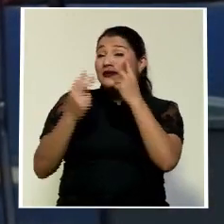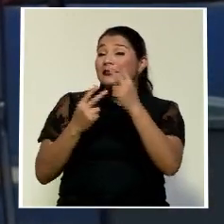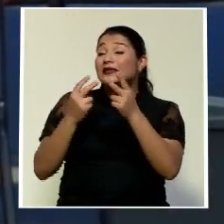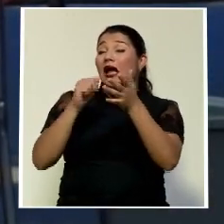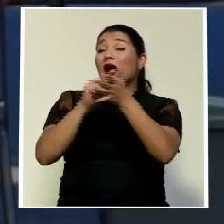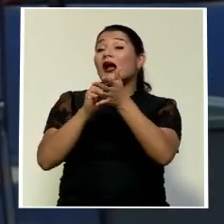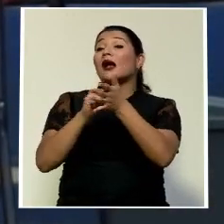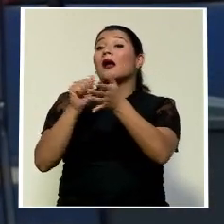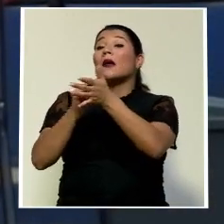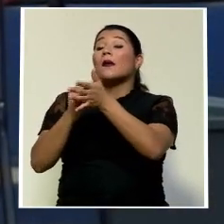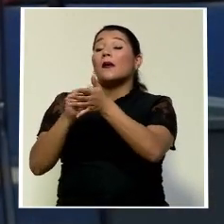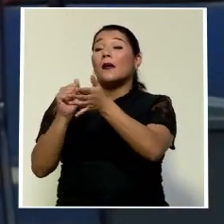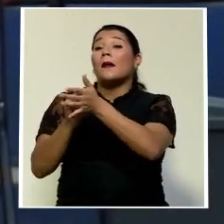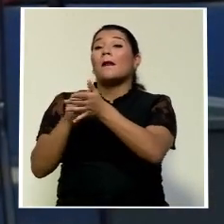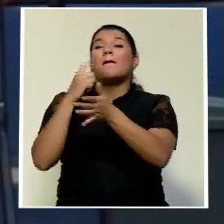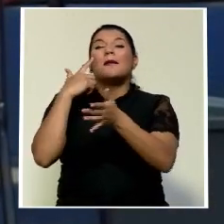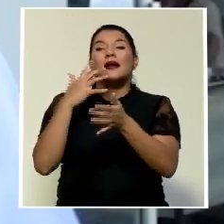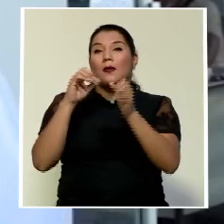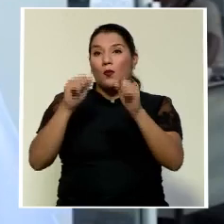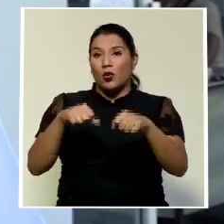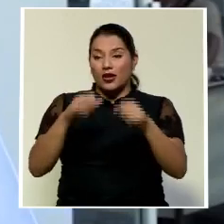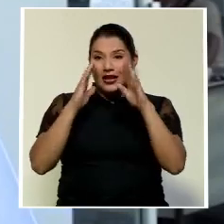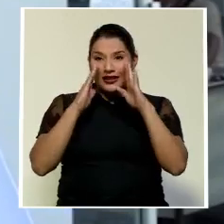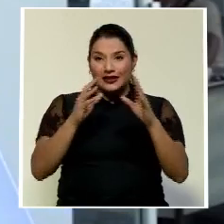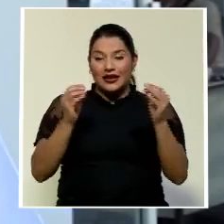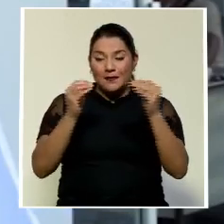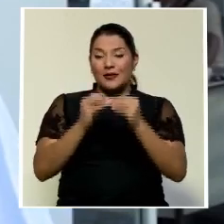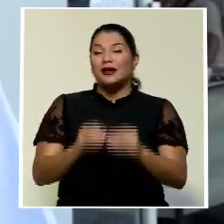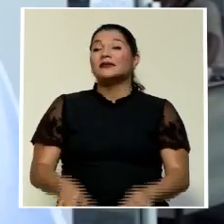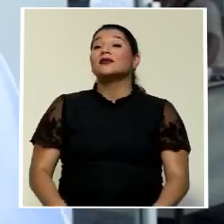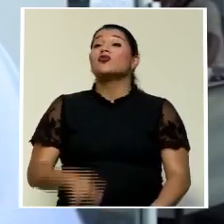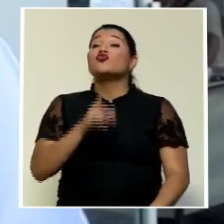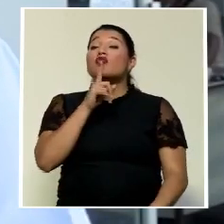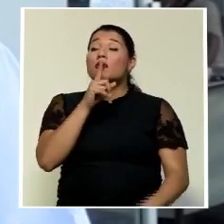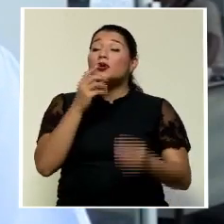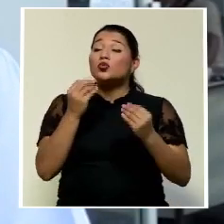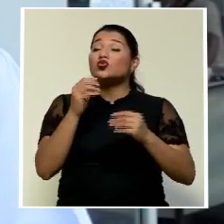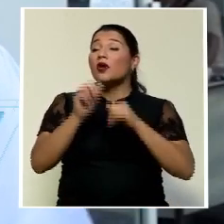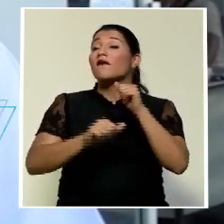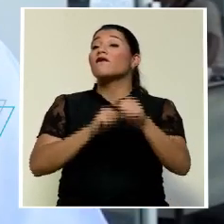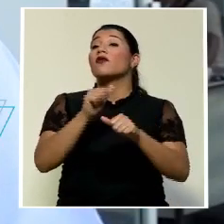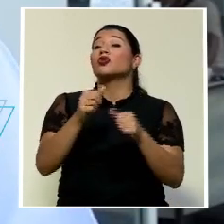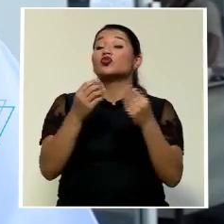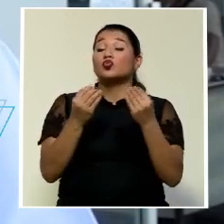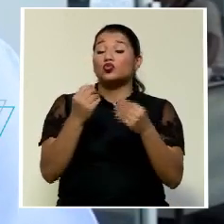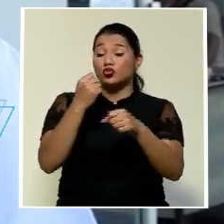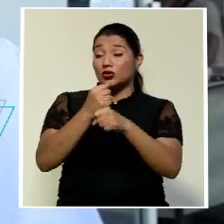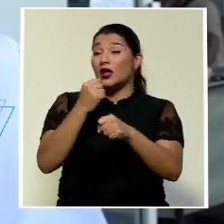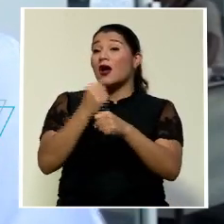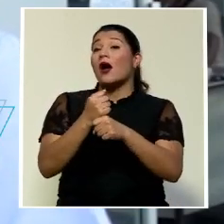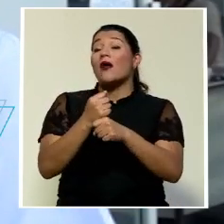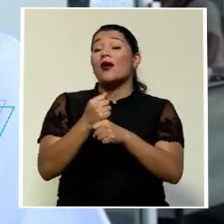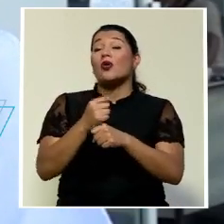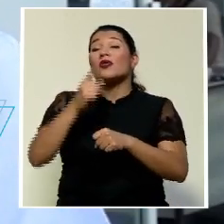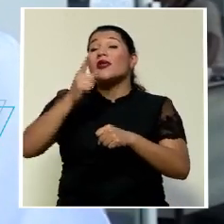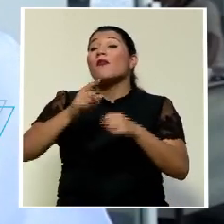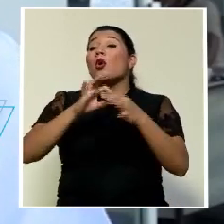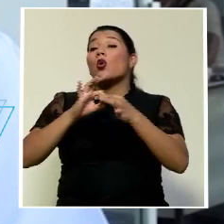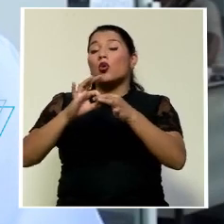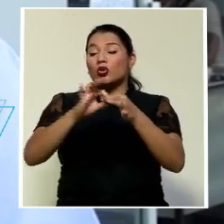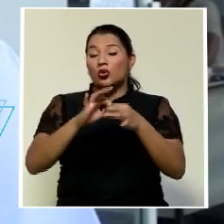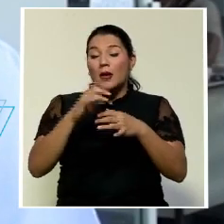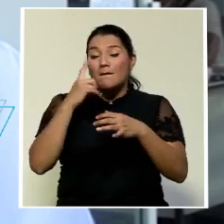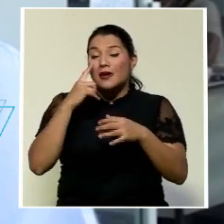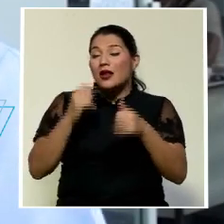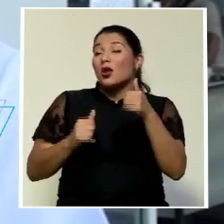objetivo de ampliar la cobertura. Y ha sido de mucho esfuerzo, de mucho trabajo, digamos, digamos, de estar coordinando, de ver en